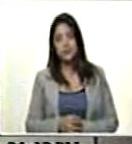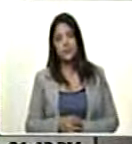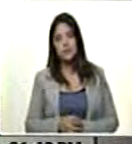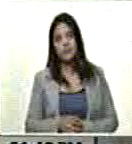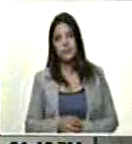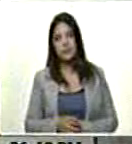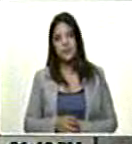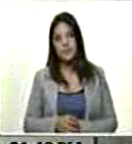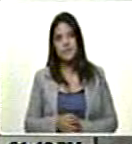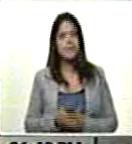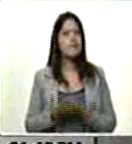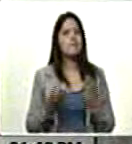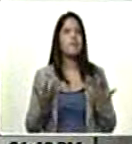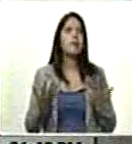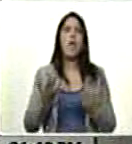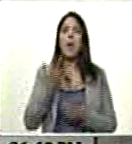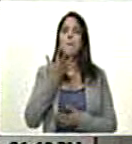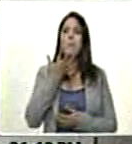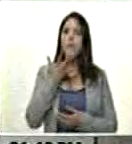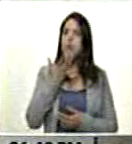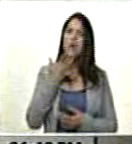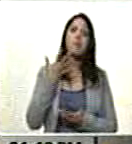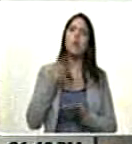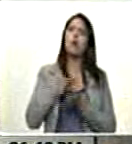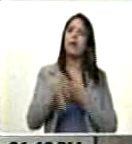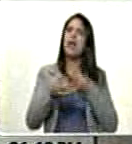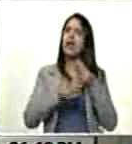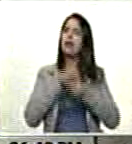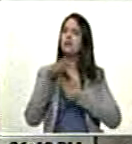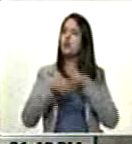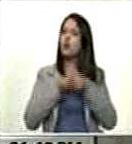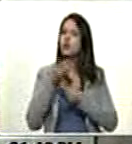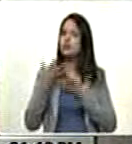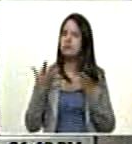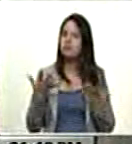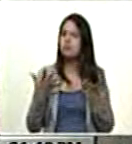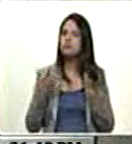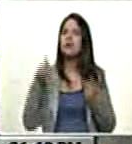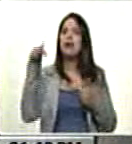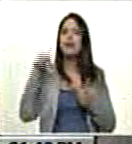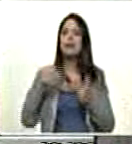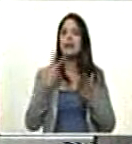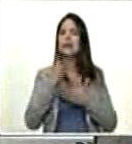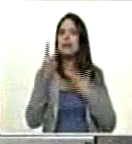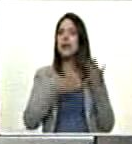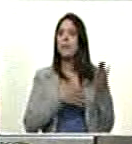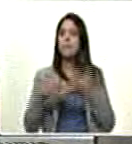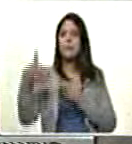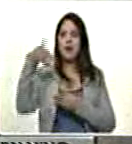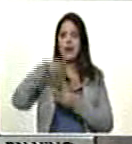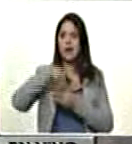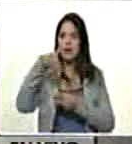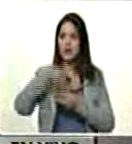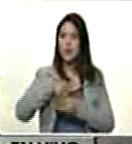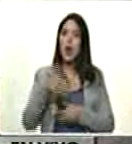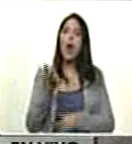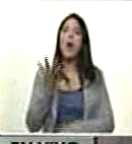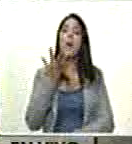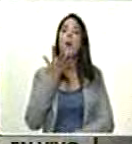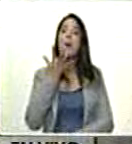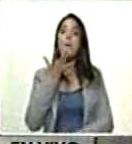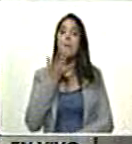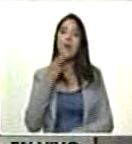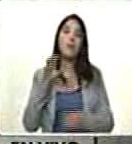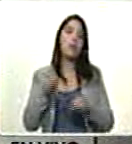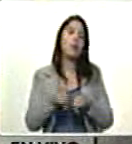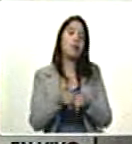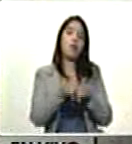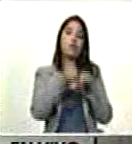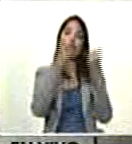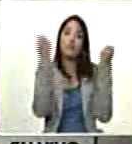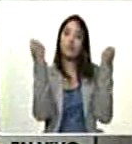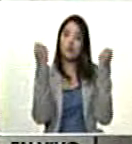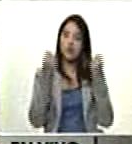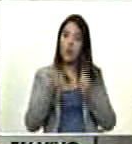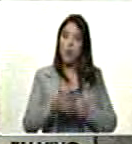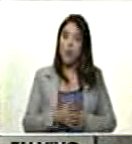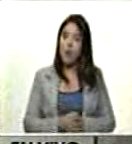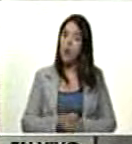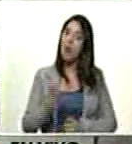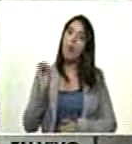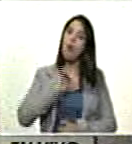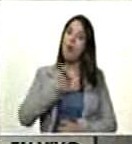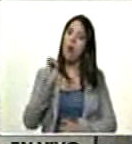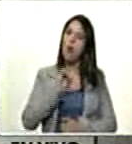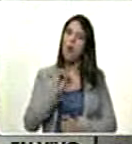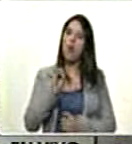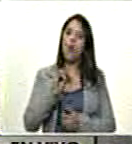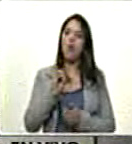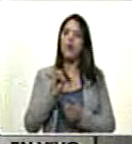¿Cuáles delitos pudieran presentarse durante esta jornada electoral? Por ejemplo, destrucción o